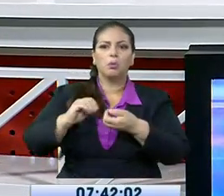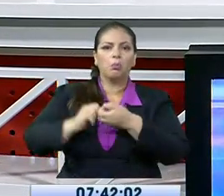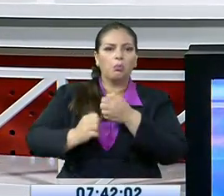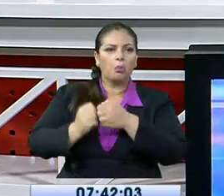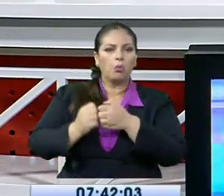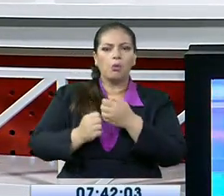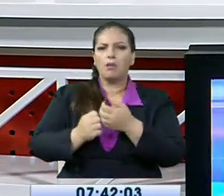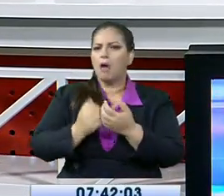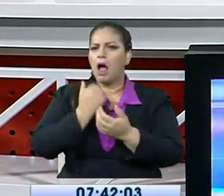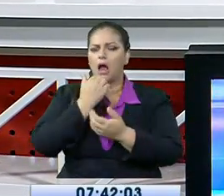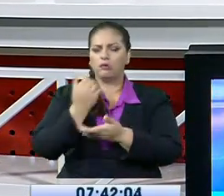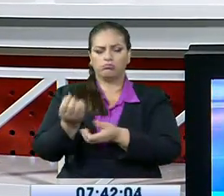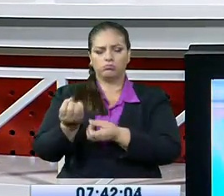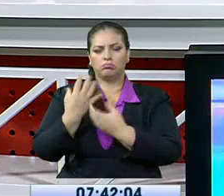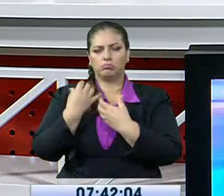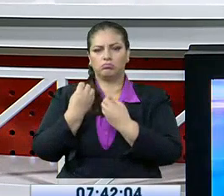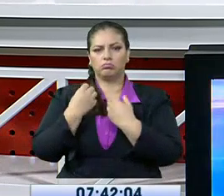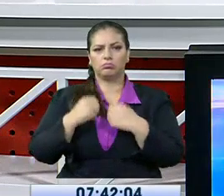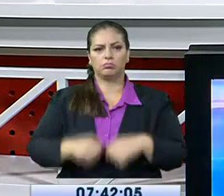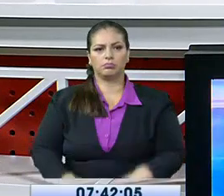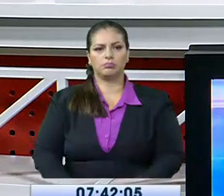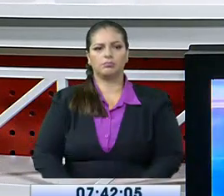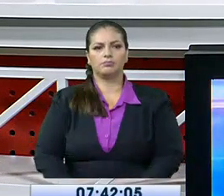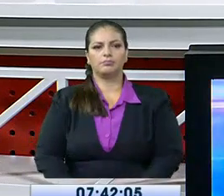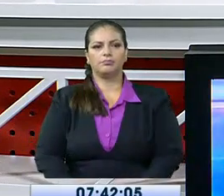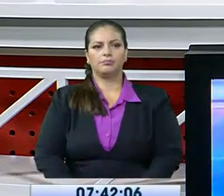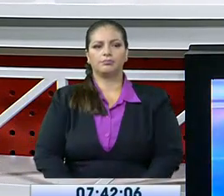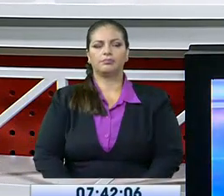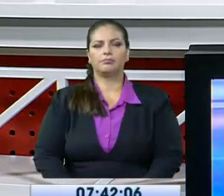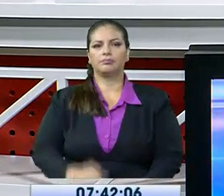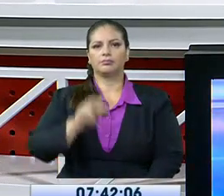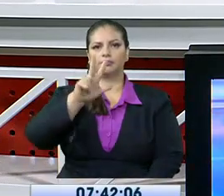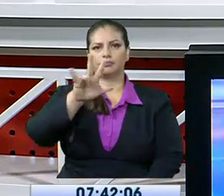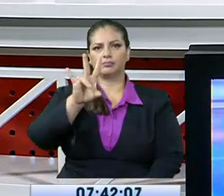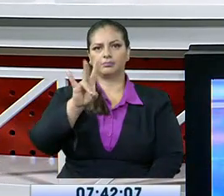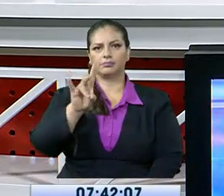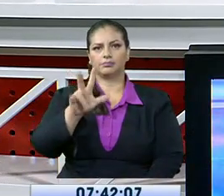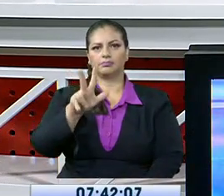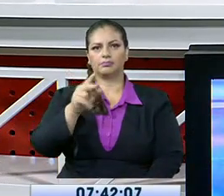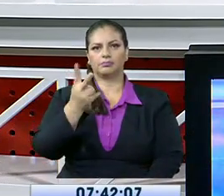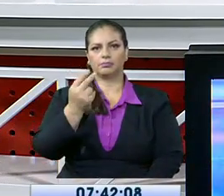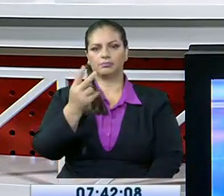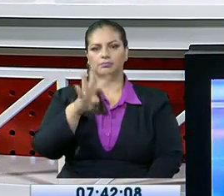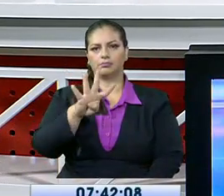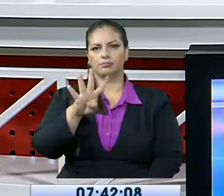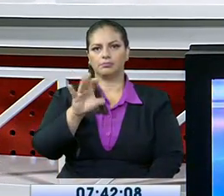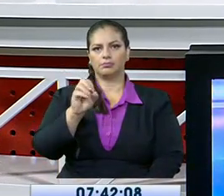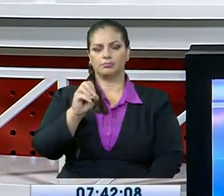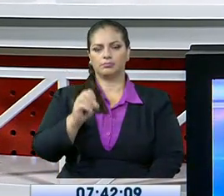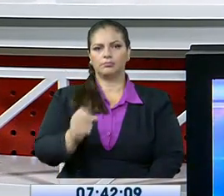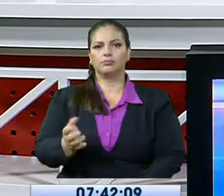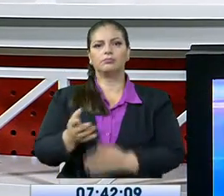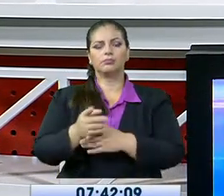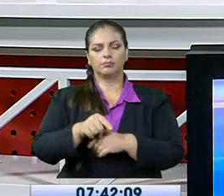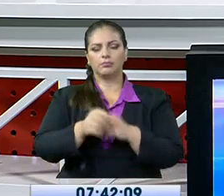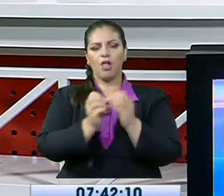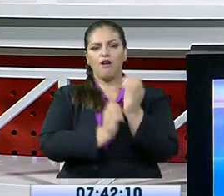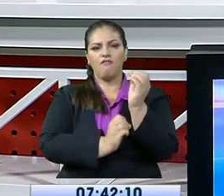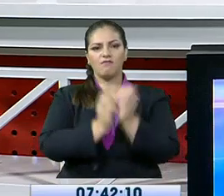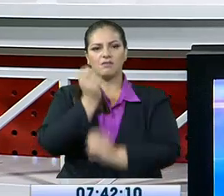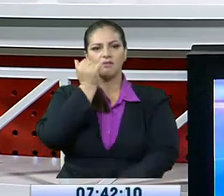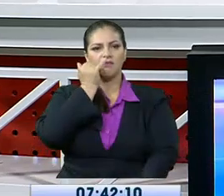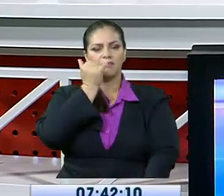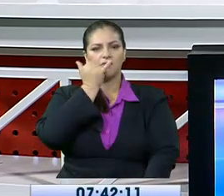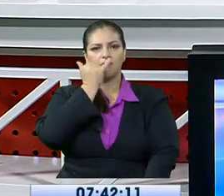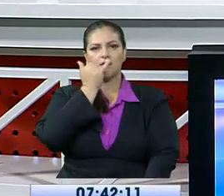El 373-1240, extensiones 4221, 4229, pueden llamar a la sala de redacción y denunciar